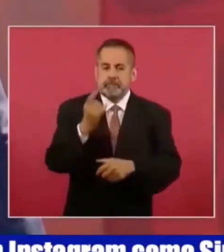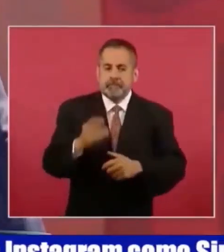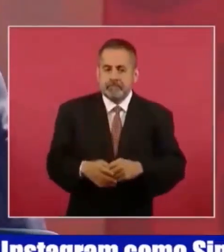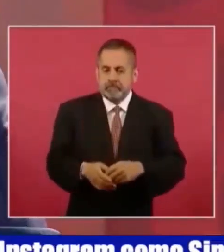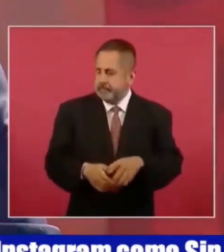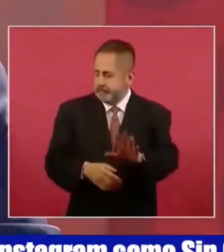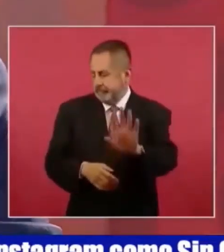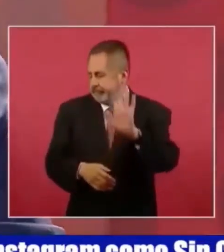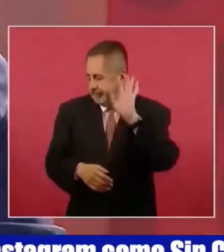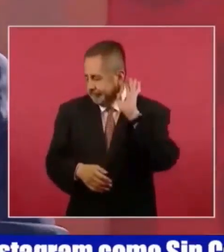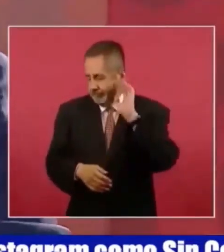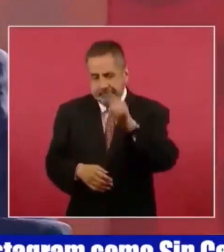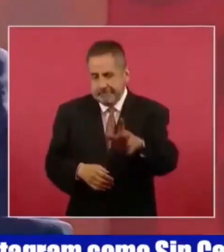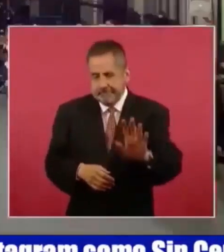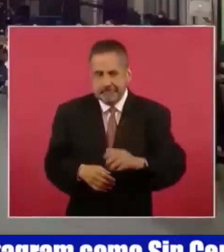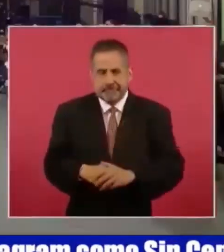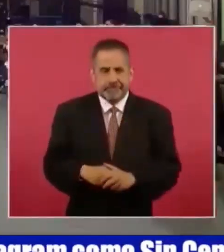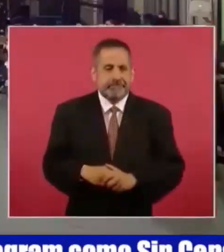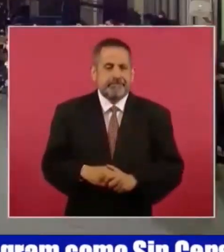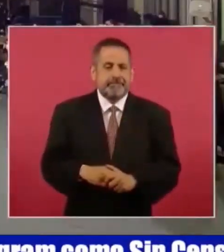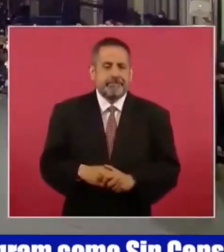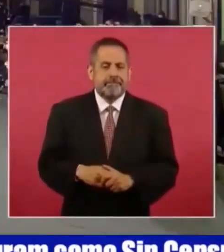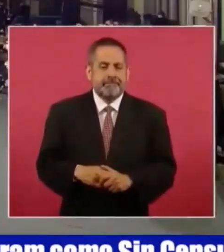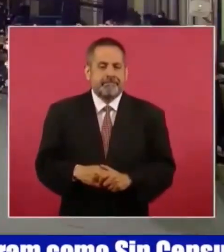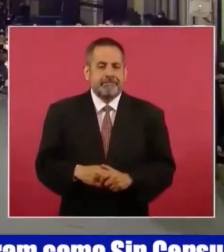Sí, pero digo,